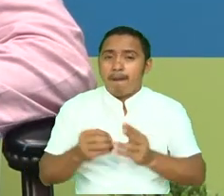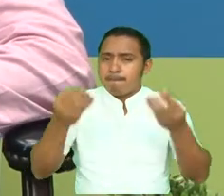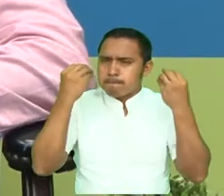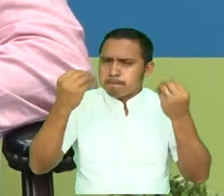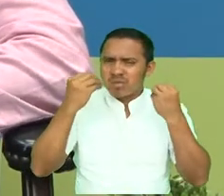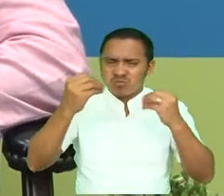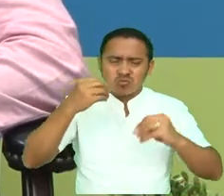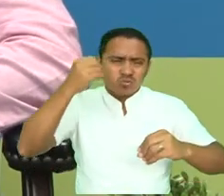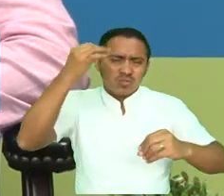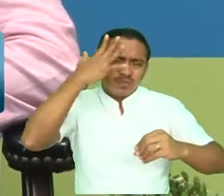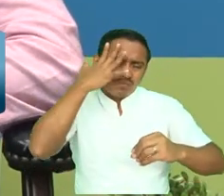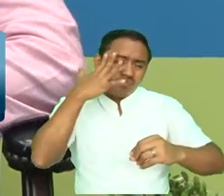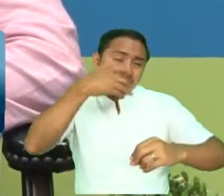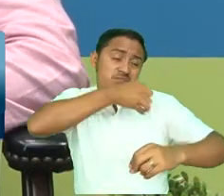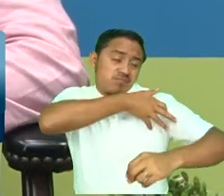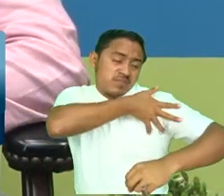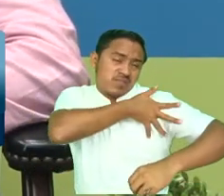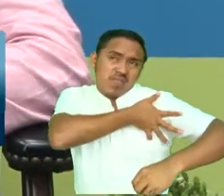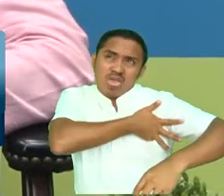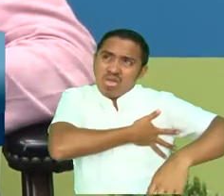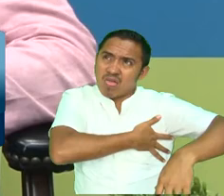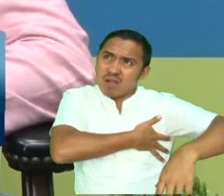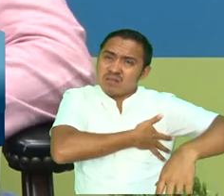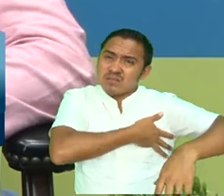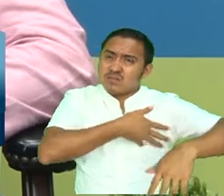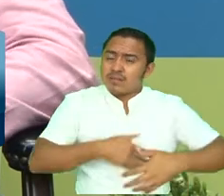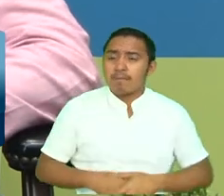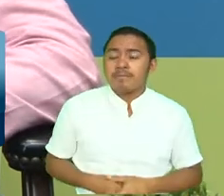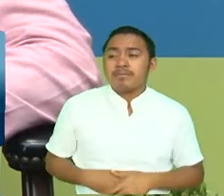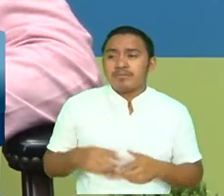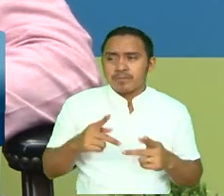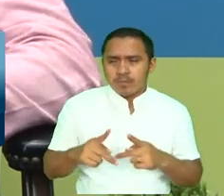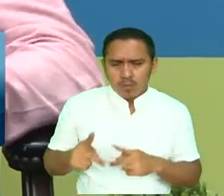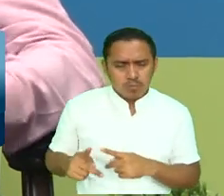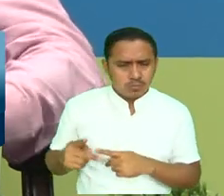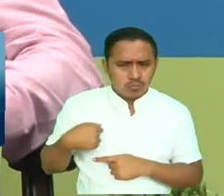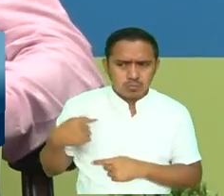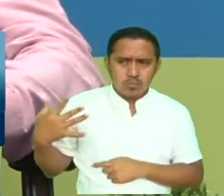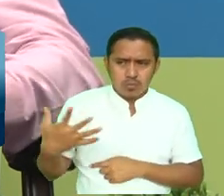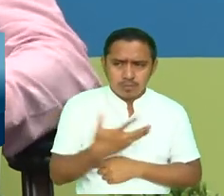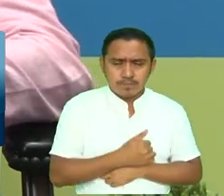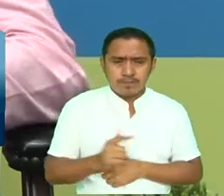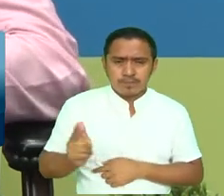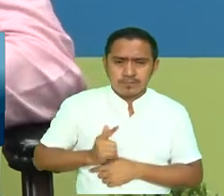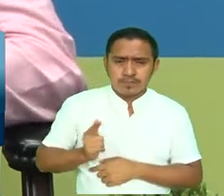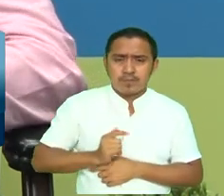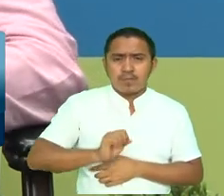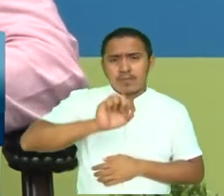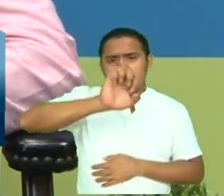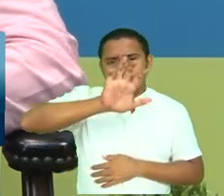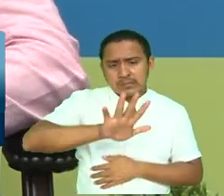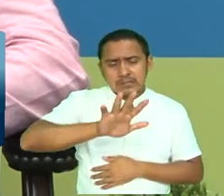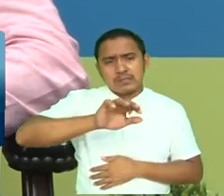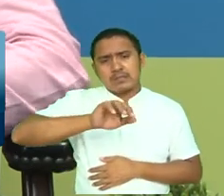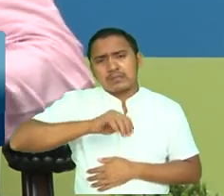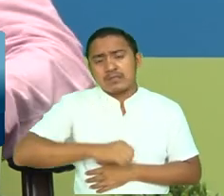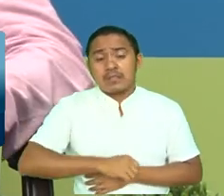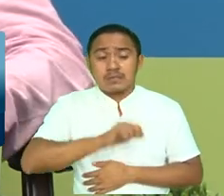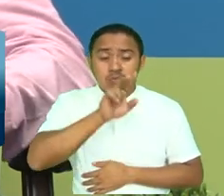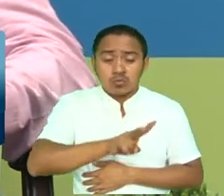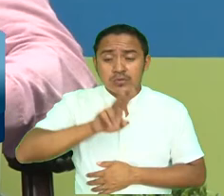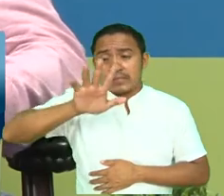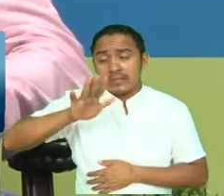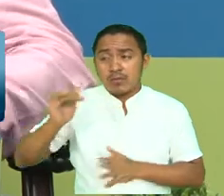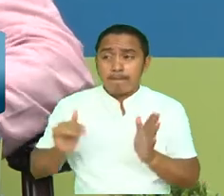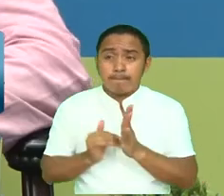excesiva. Uh-huh. Y nosotros los seres humanos tenemos entre 2 a 5 millones de glándulas sudoríparas